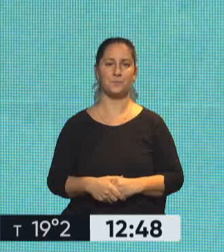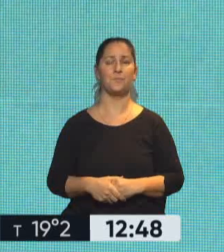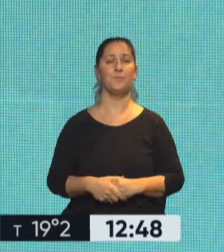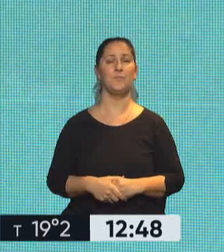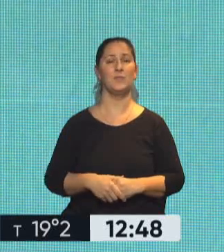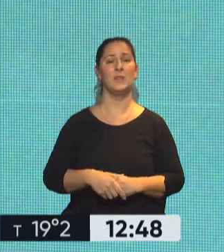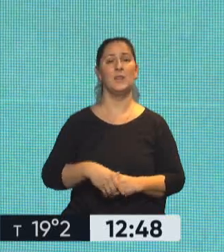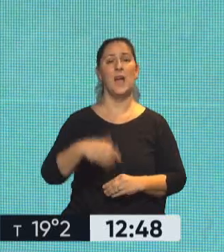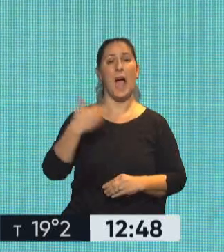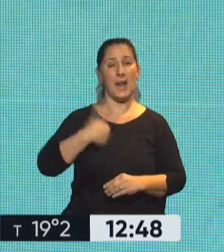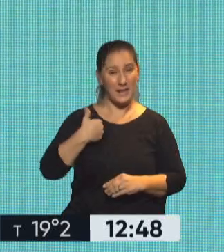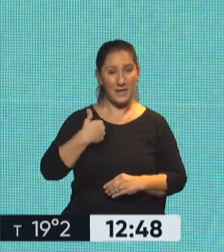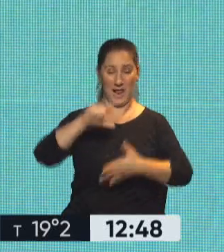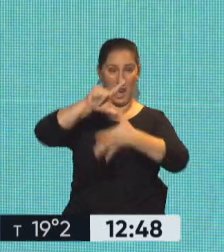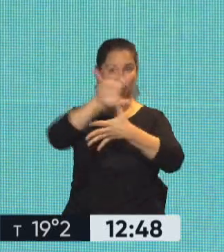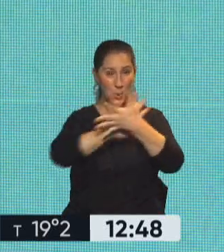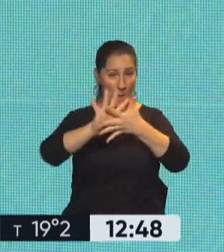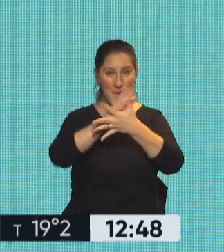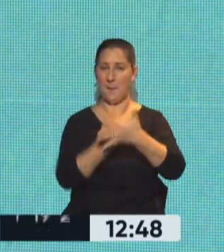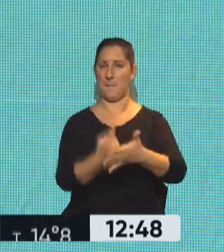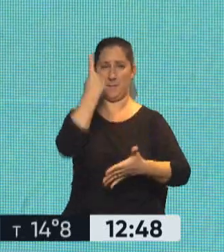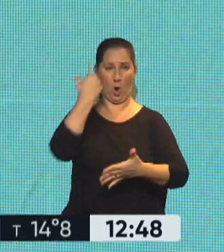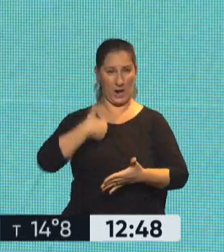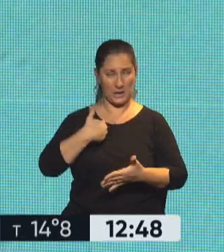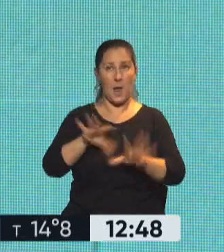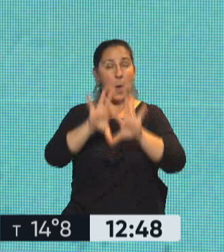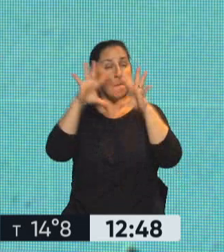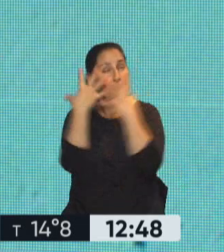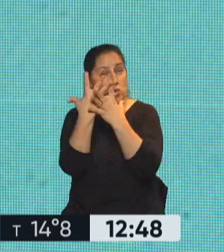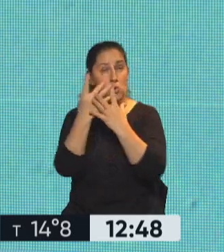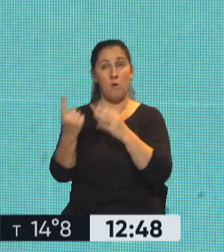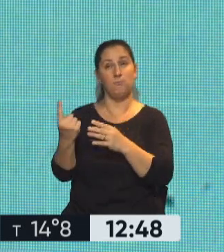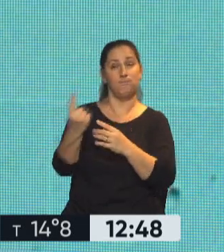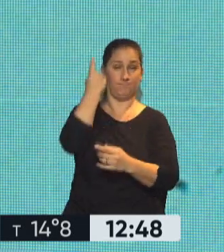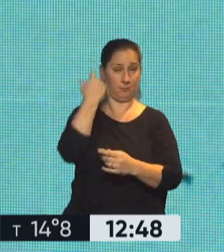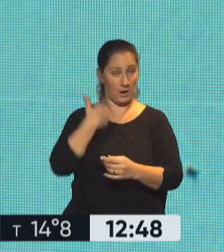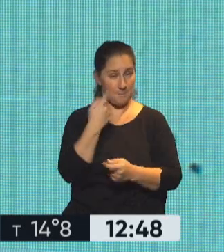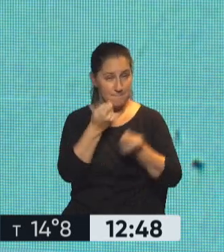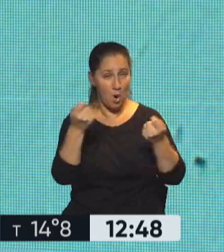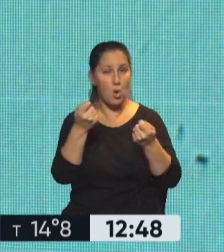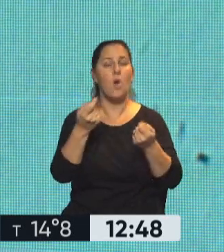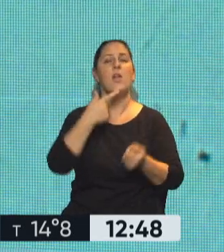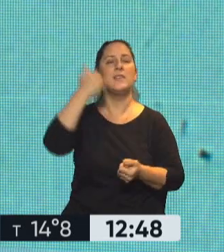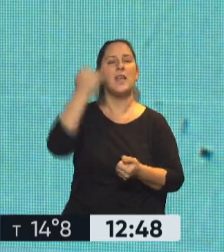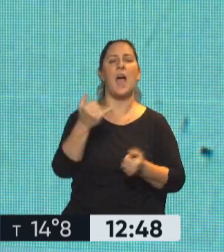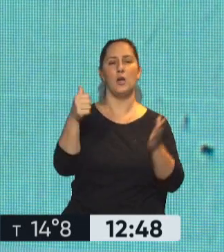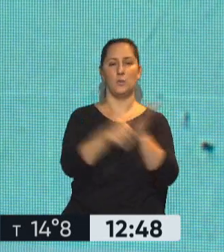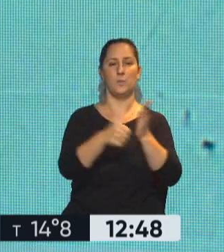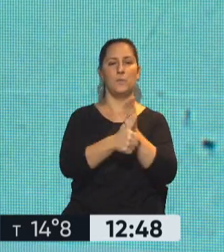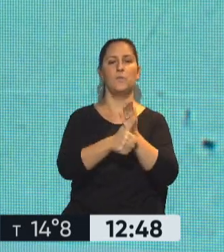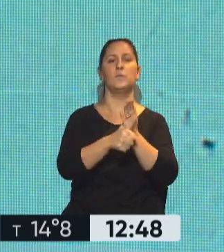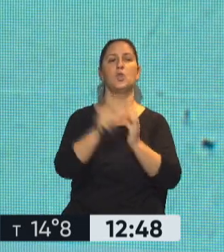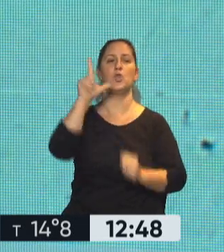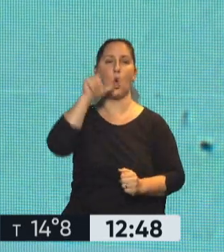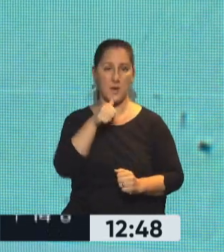Argentina es el primer país de Latinoamérica y uno de los pocos del mundo que ofrece la alternativa de contar con el DNI no binario.